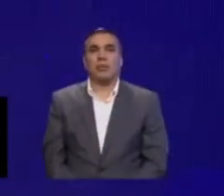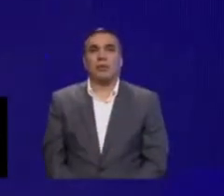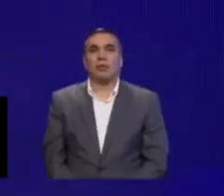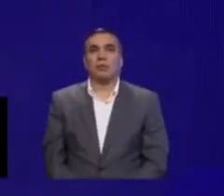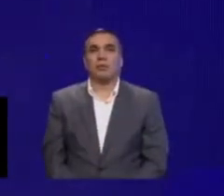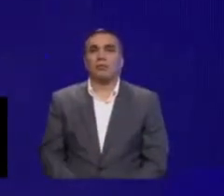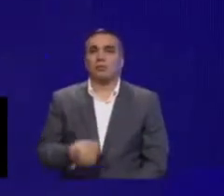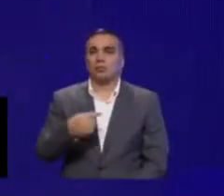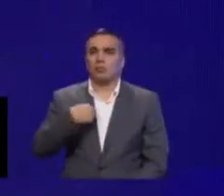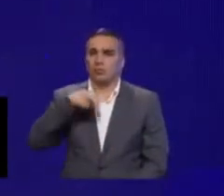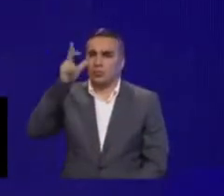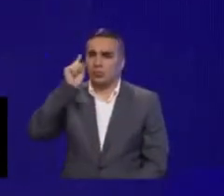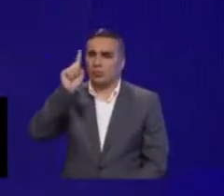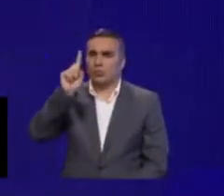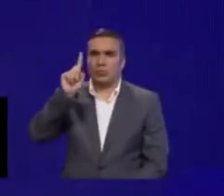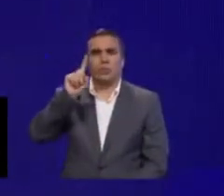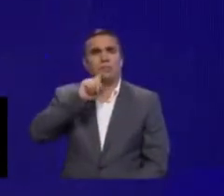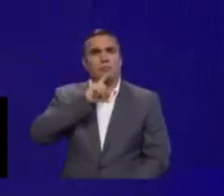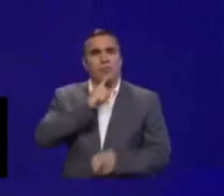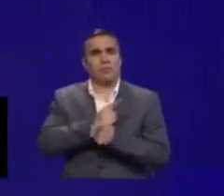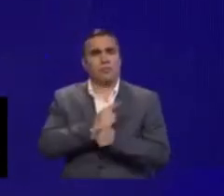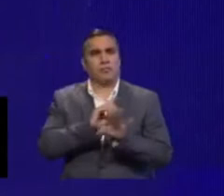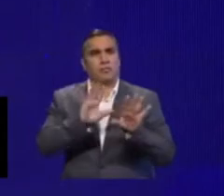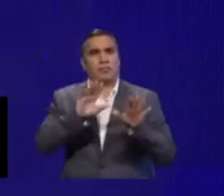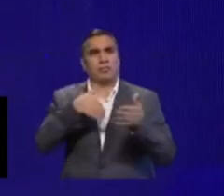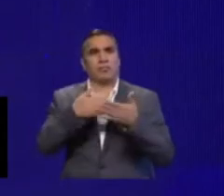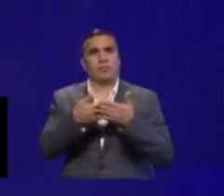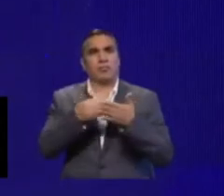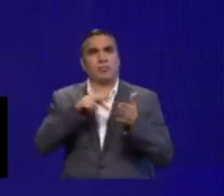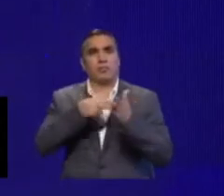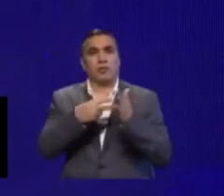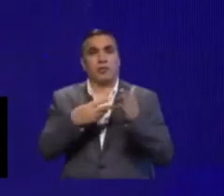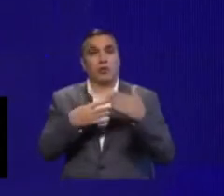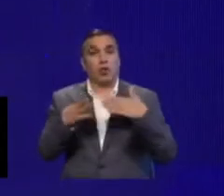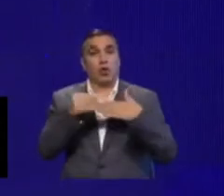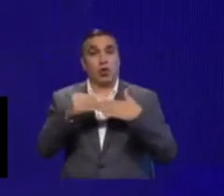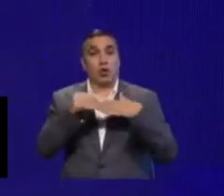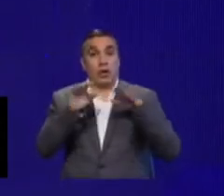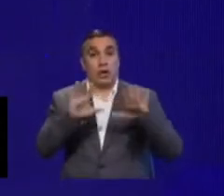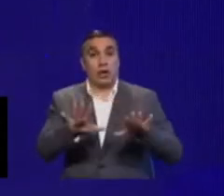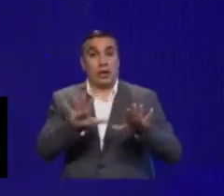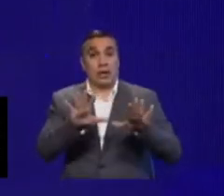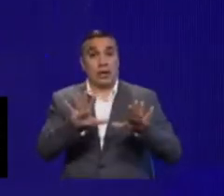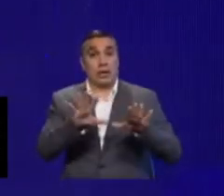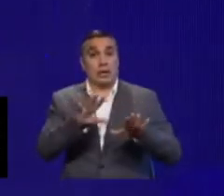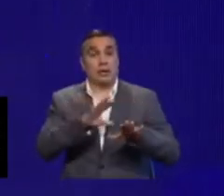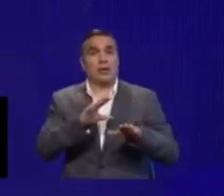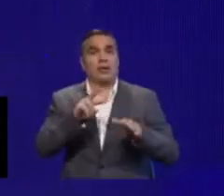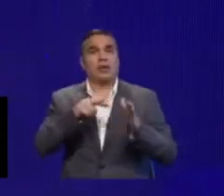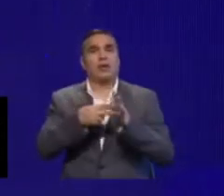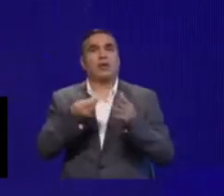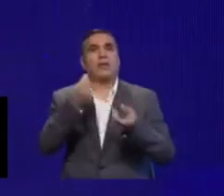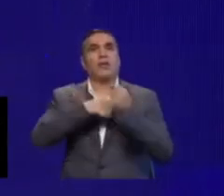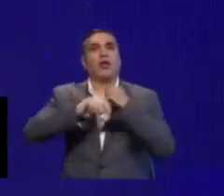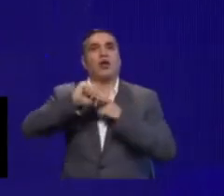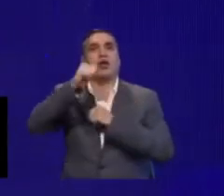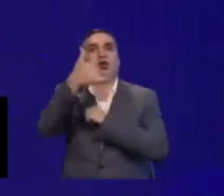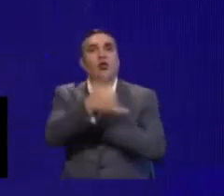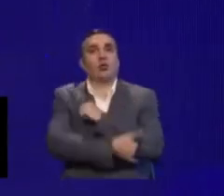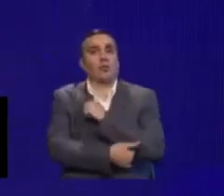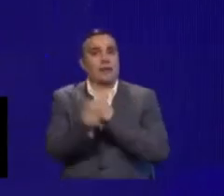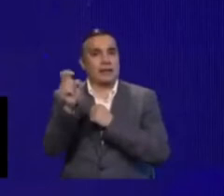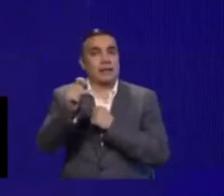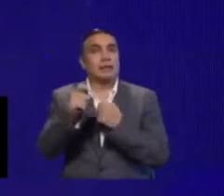Andrés, creo que en definitiva, sostener la dolarización implica aumentar exportaciones. Sostener